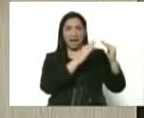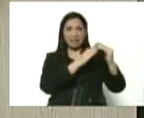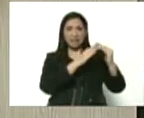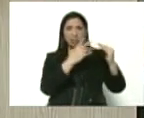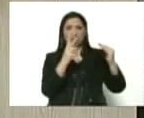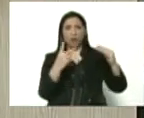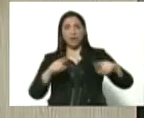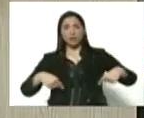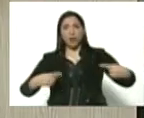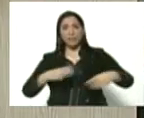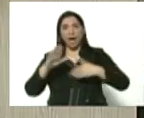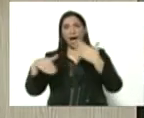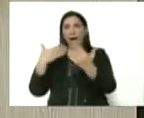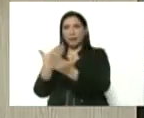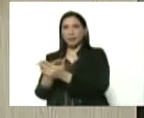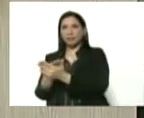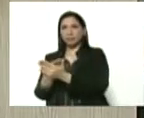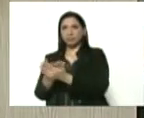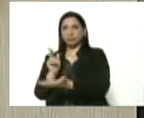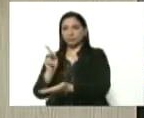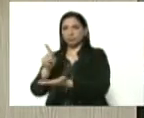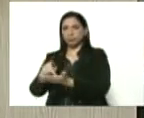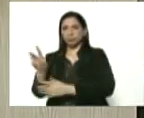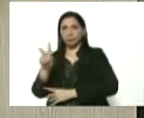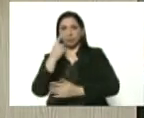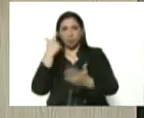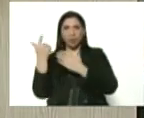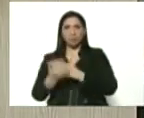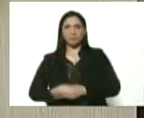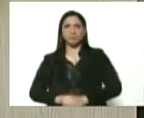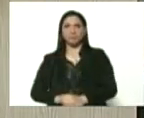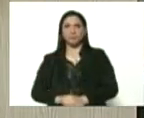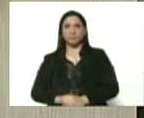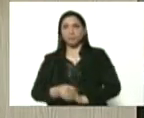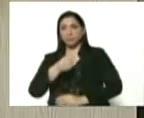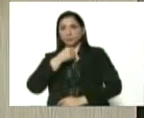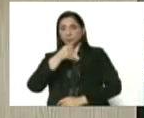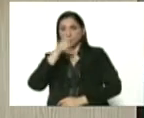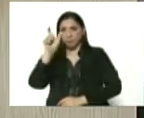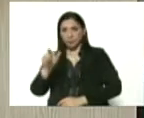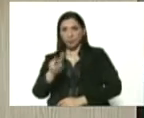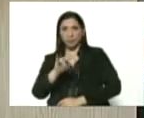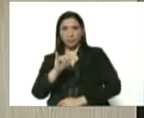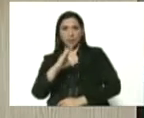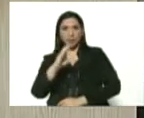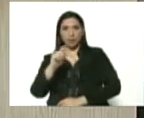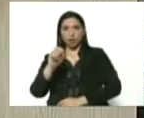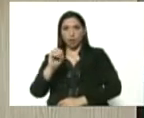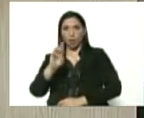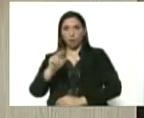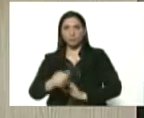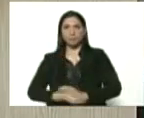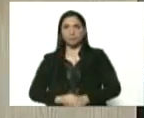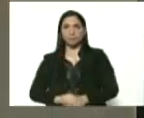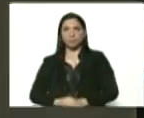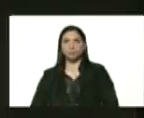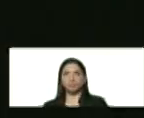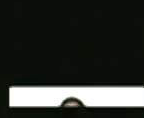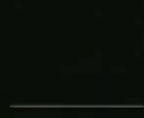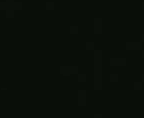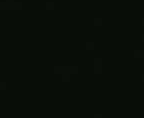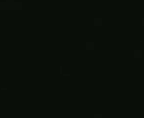Rueda hasta que llegan a Venezuela. Adelante con el testimonio de Víctor Pimienta Salazar.